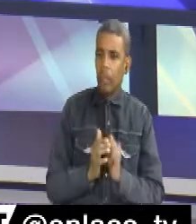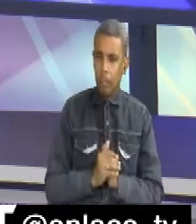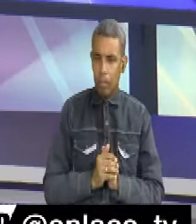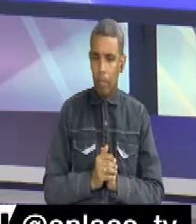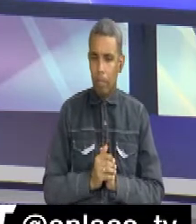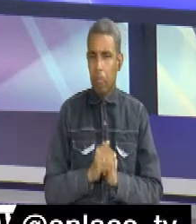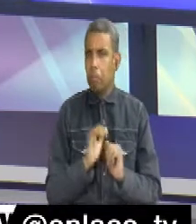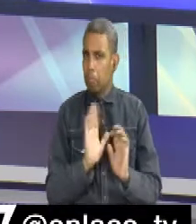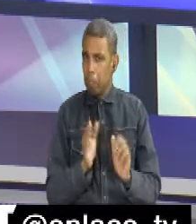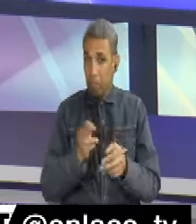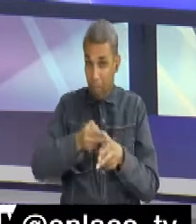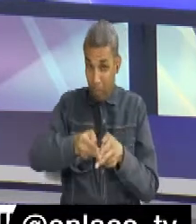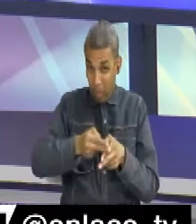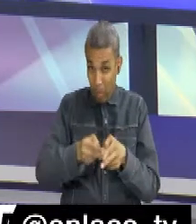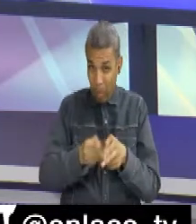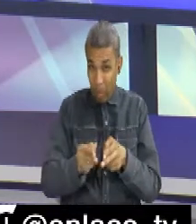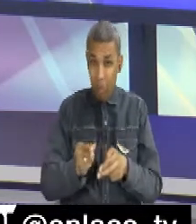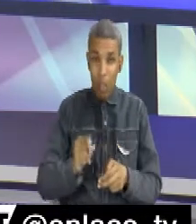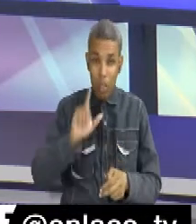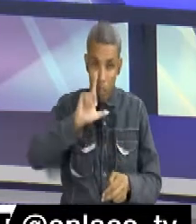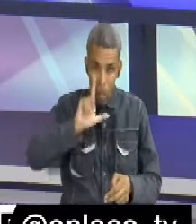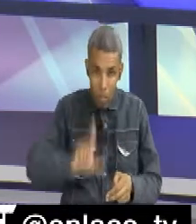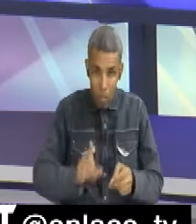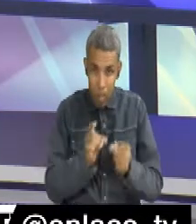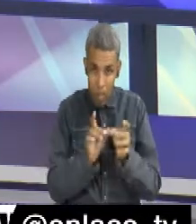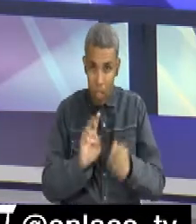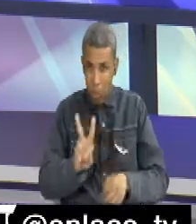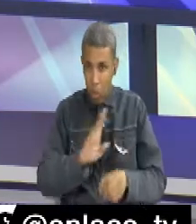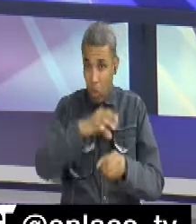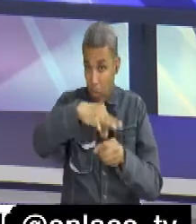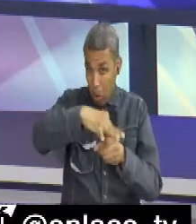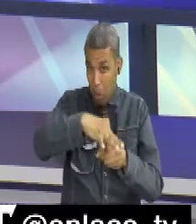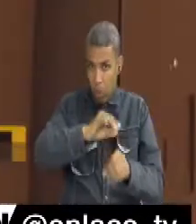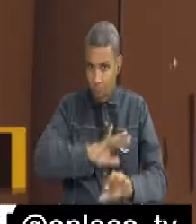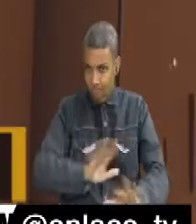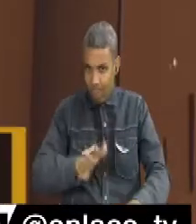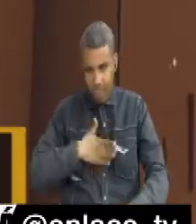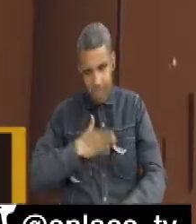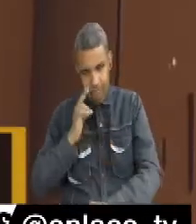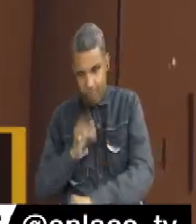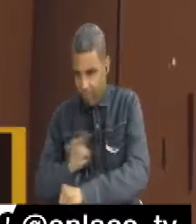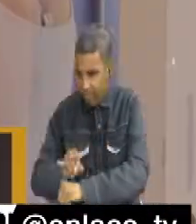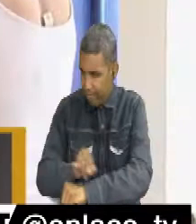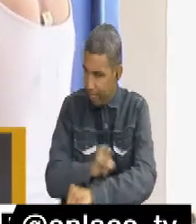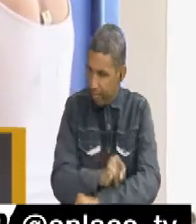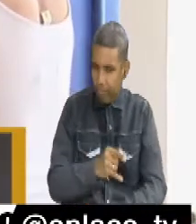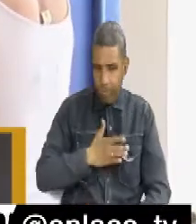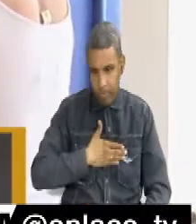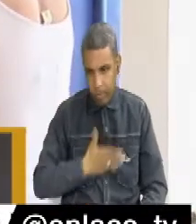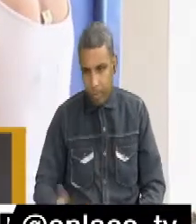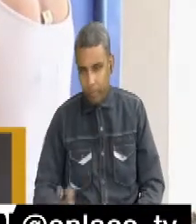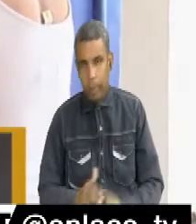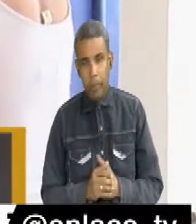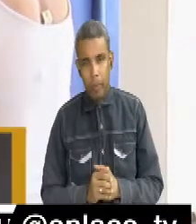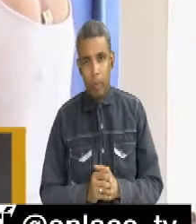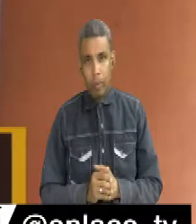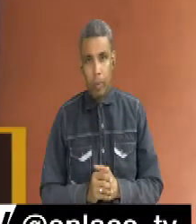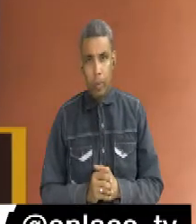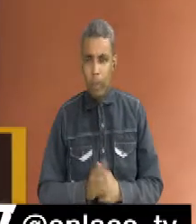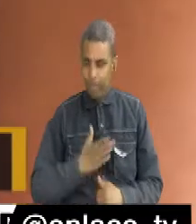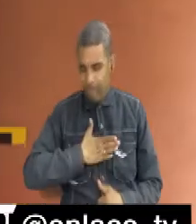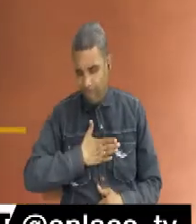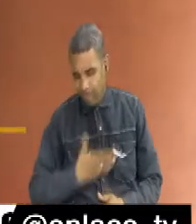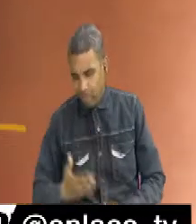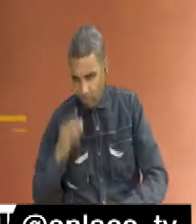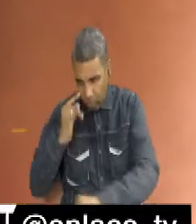dispuestos para las votaciones del referendo revocatorio. La policía, por su parte, asegura que ya tiene dispuesta la seguridad para que